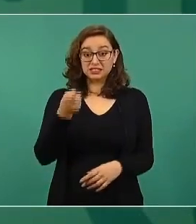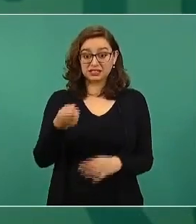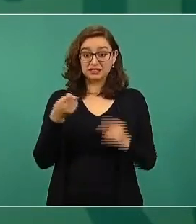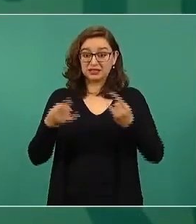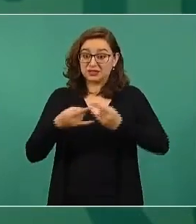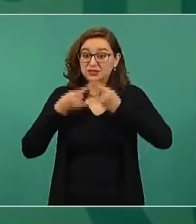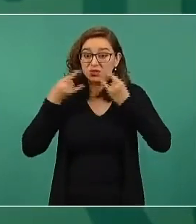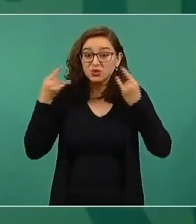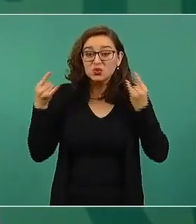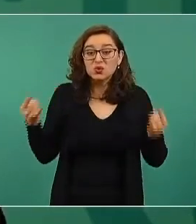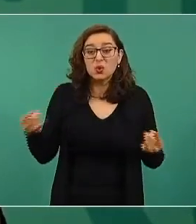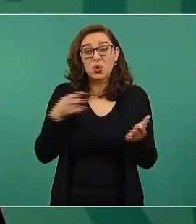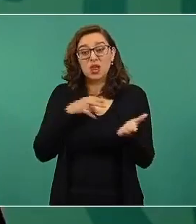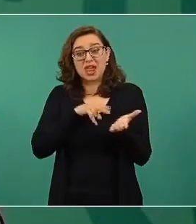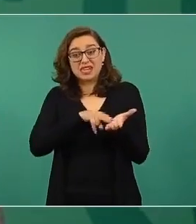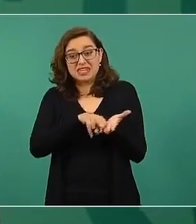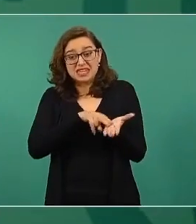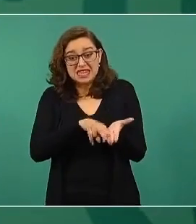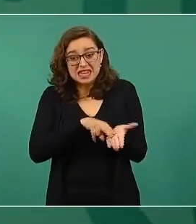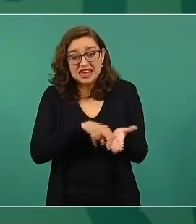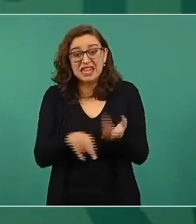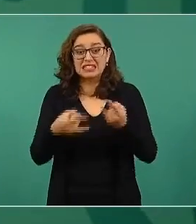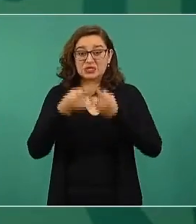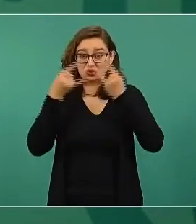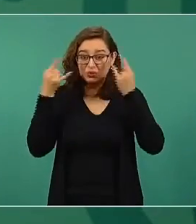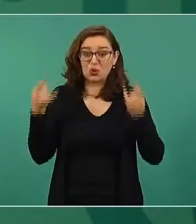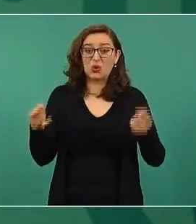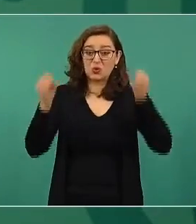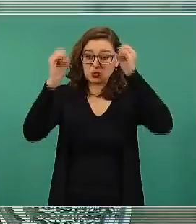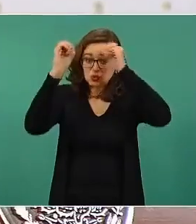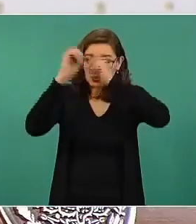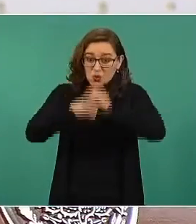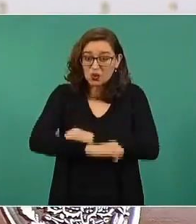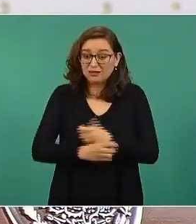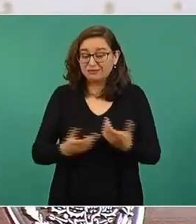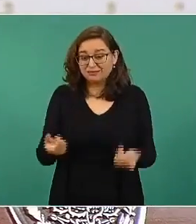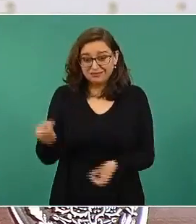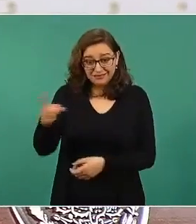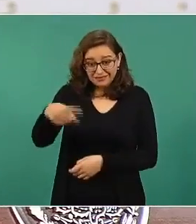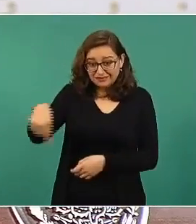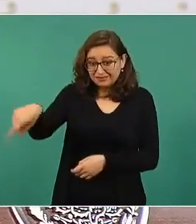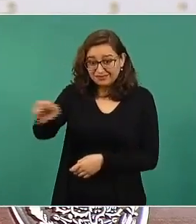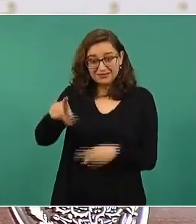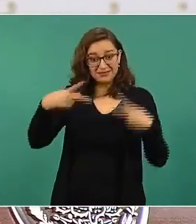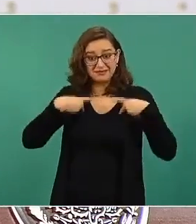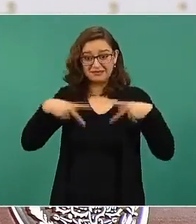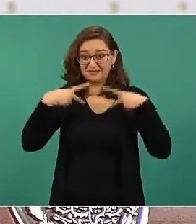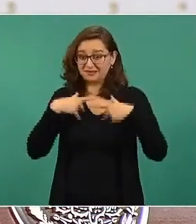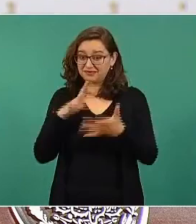negra historia, pues, que estás mencionando, ajá, pues debe de